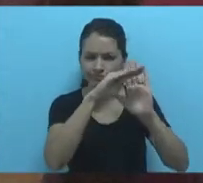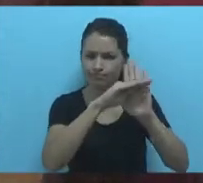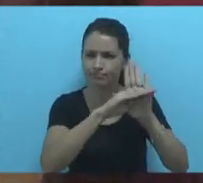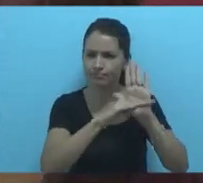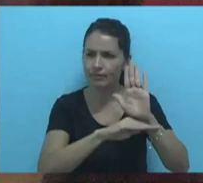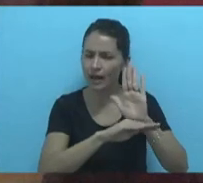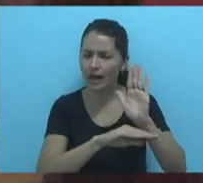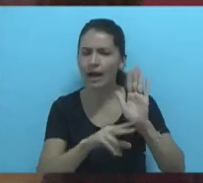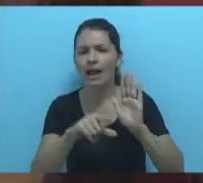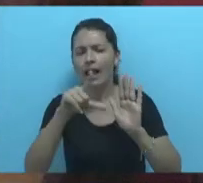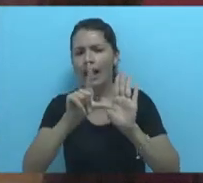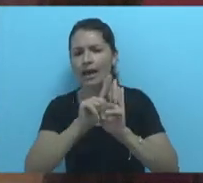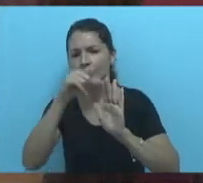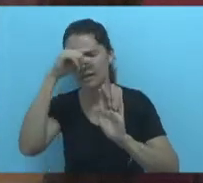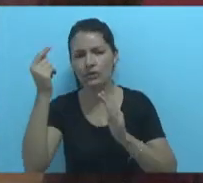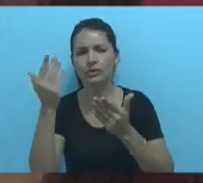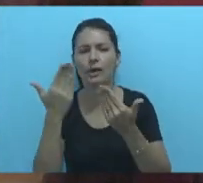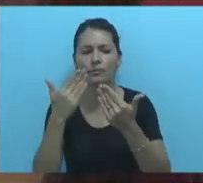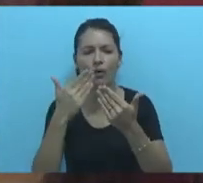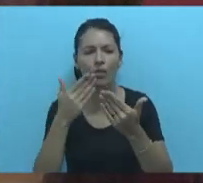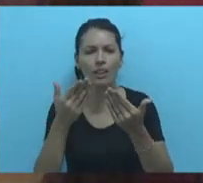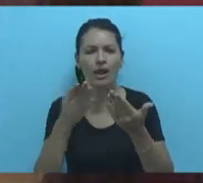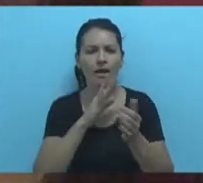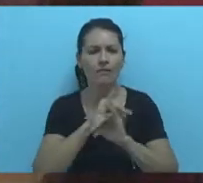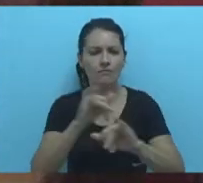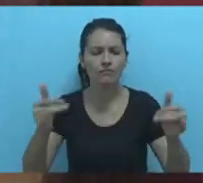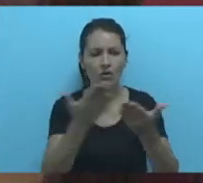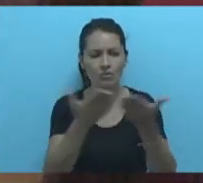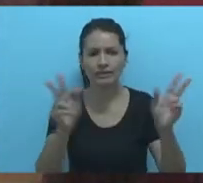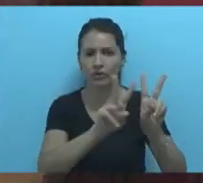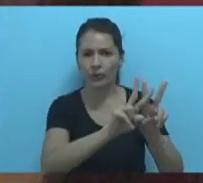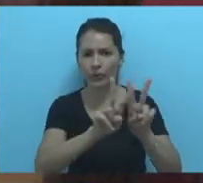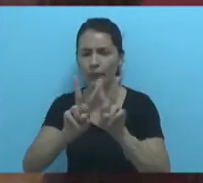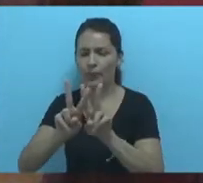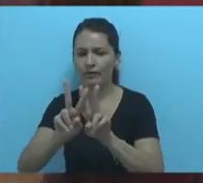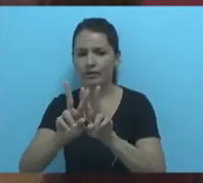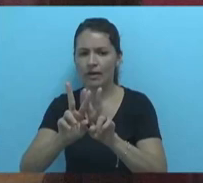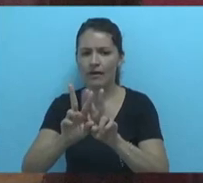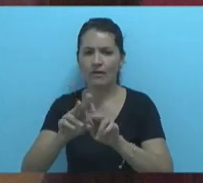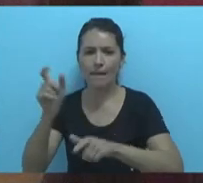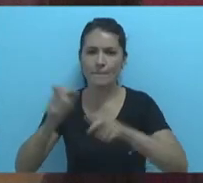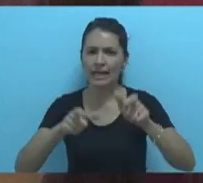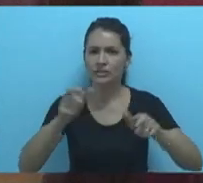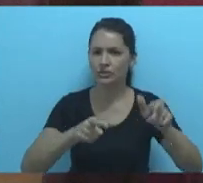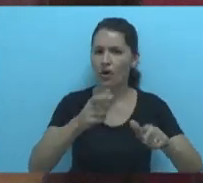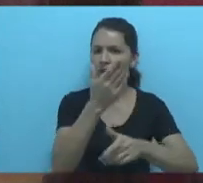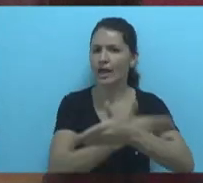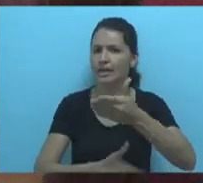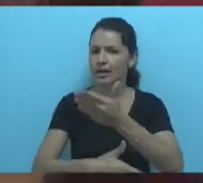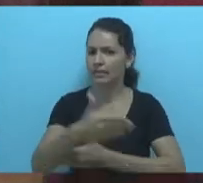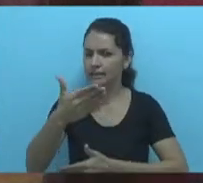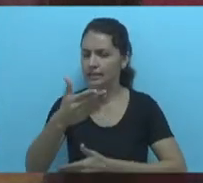ley nacional de accesibilidad a la información de los sitios web para personas con discapacidad.